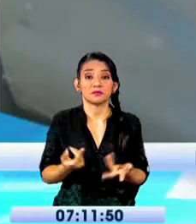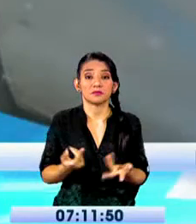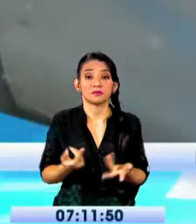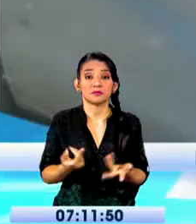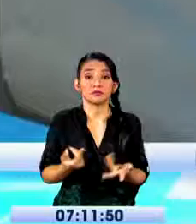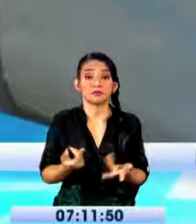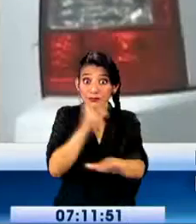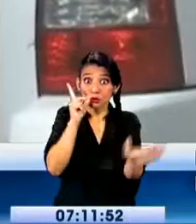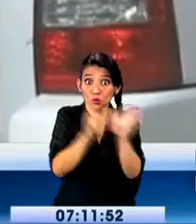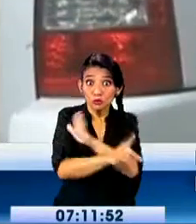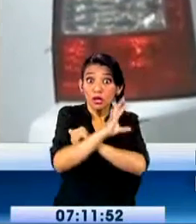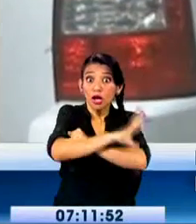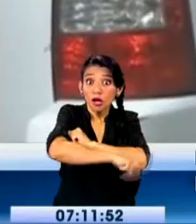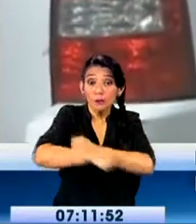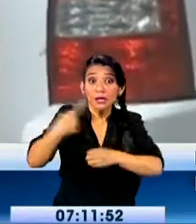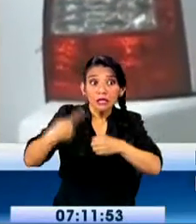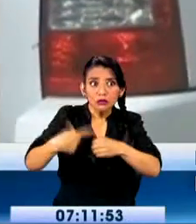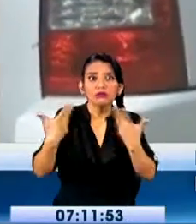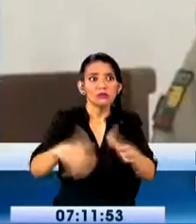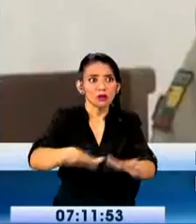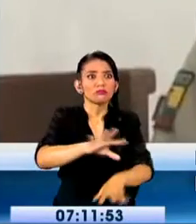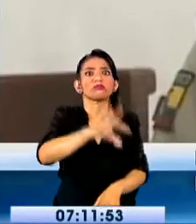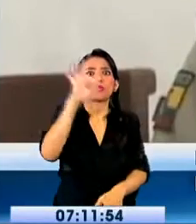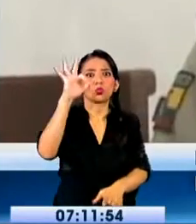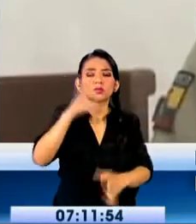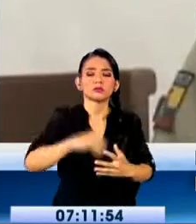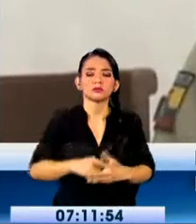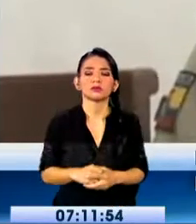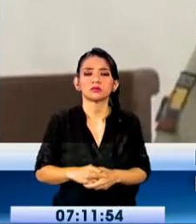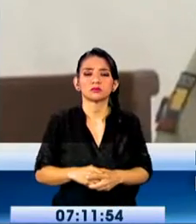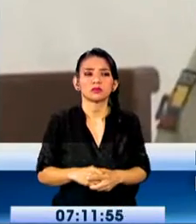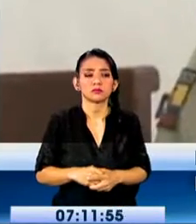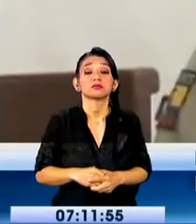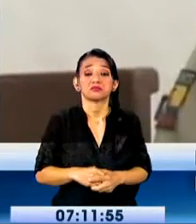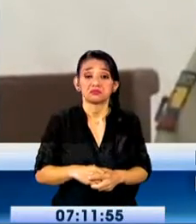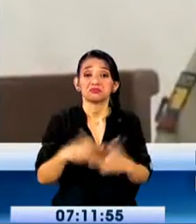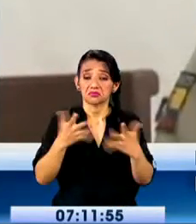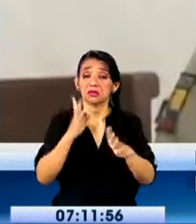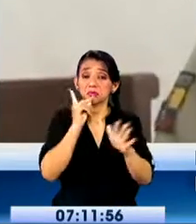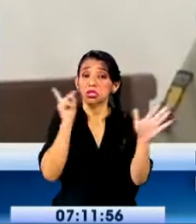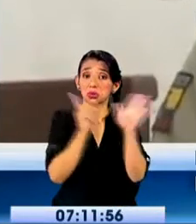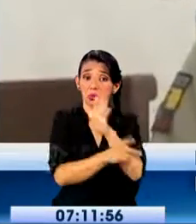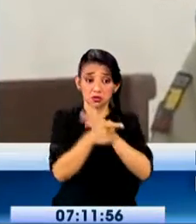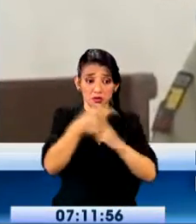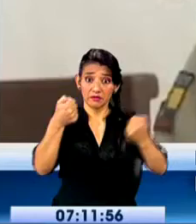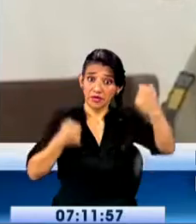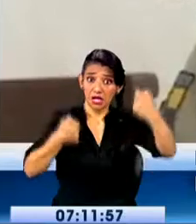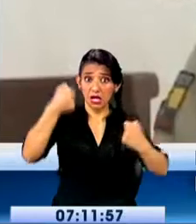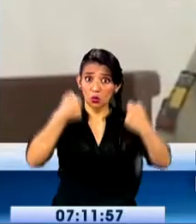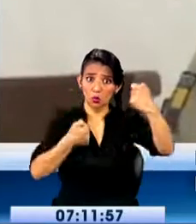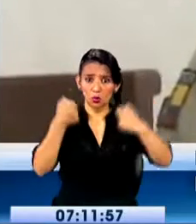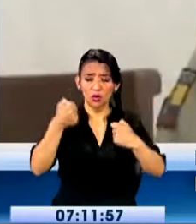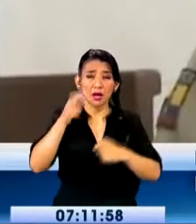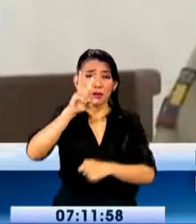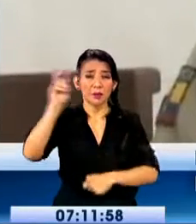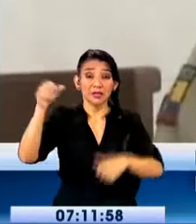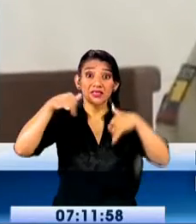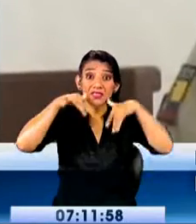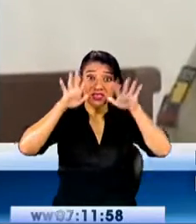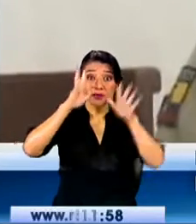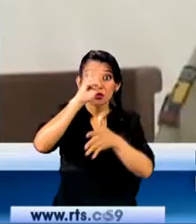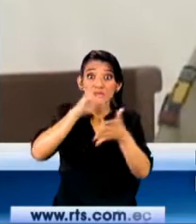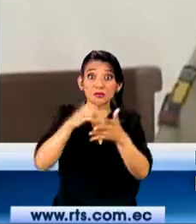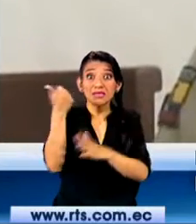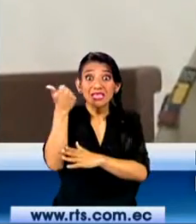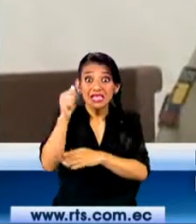que habría sido robado en la ciudad de Quito. El mismo que se encuentra reportado como robado desde el 20 de diciembre del 2010